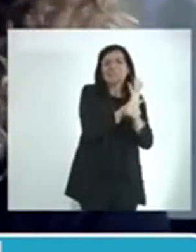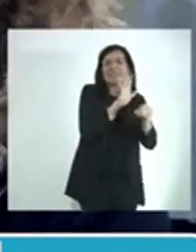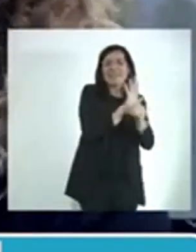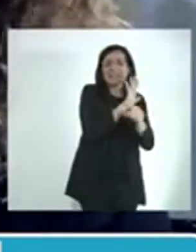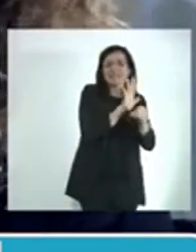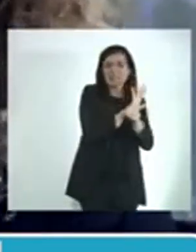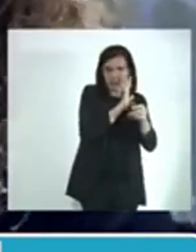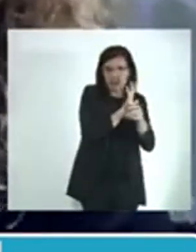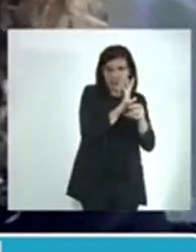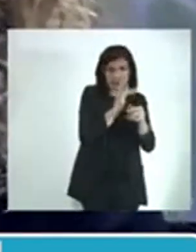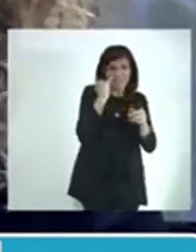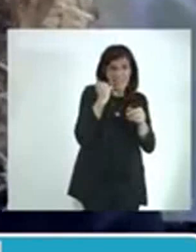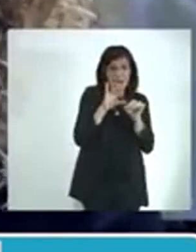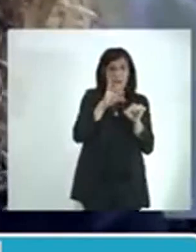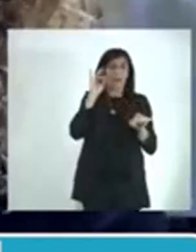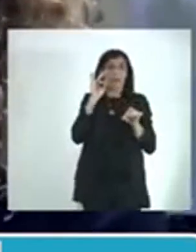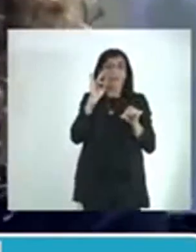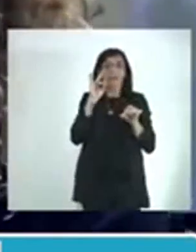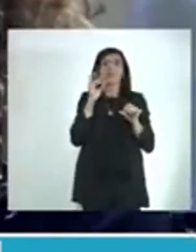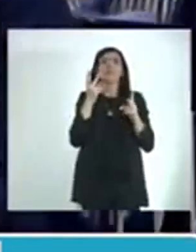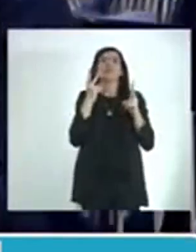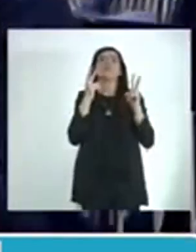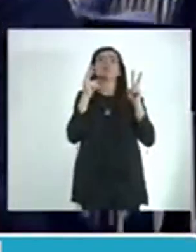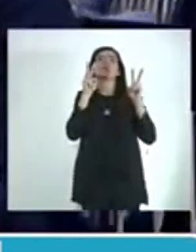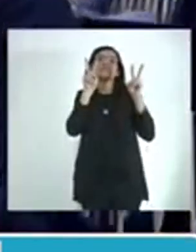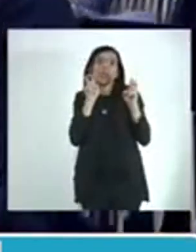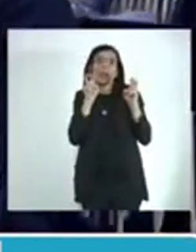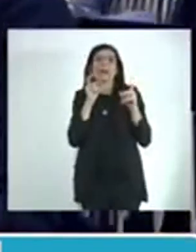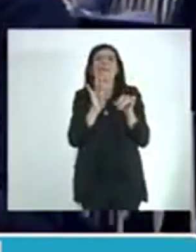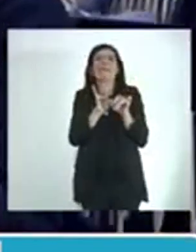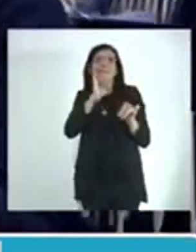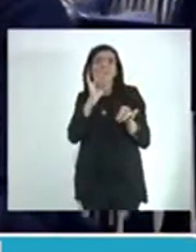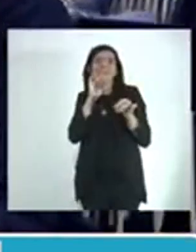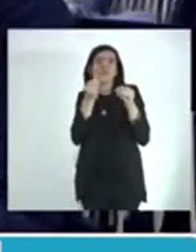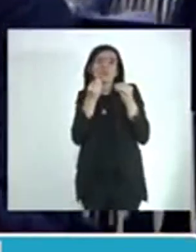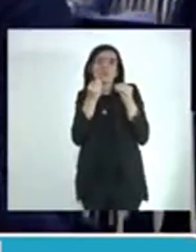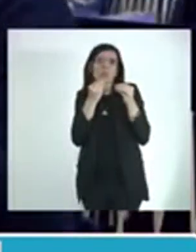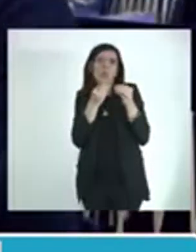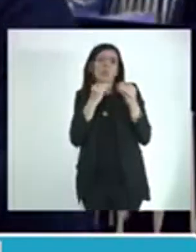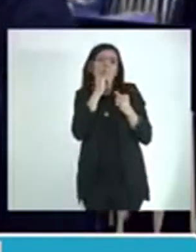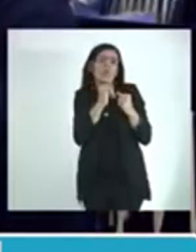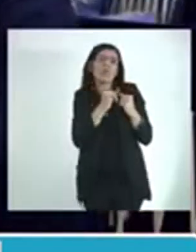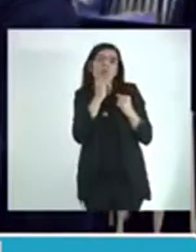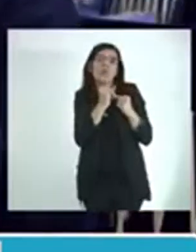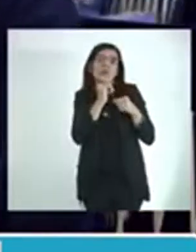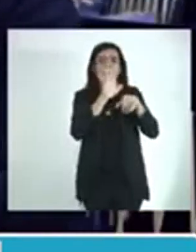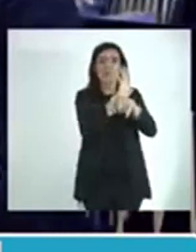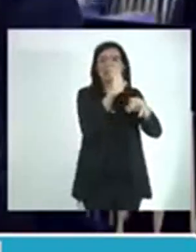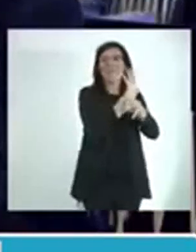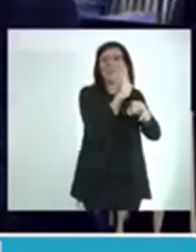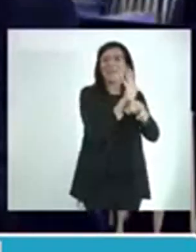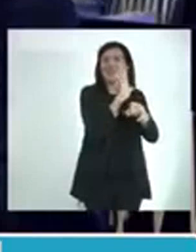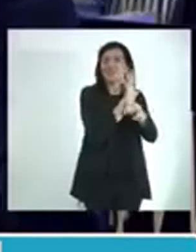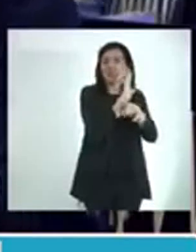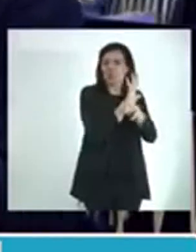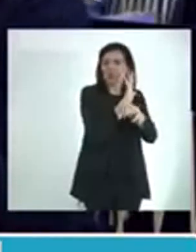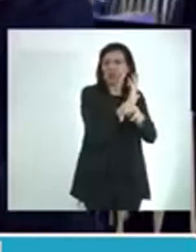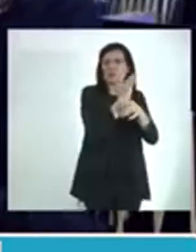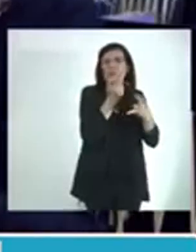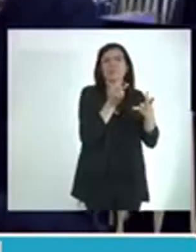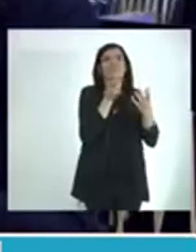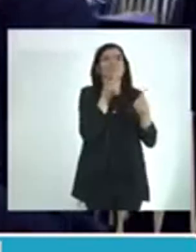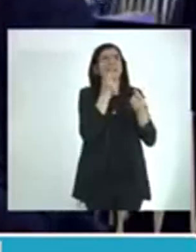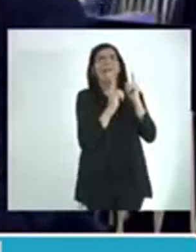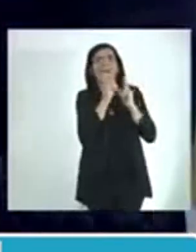contenido que es fundamental, que es la metáfora, que ellos aprenden a contar de otra manera un hecho,